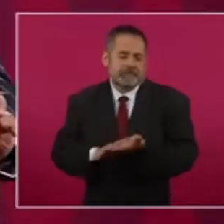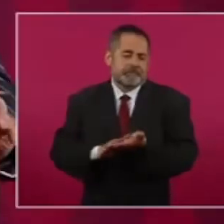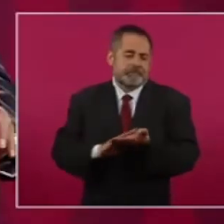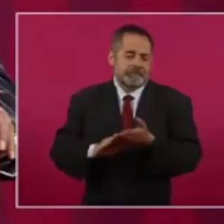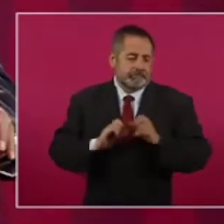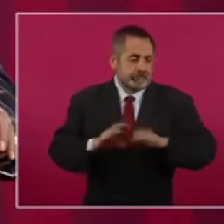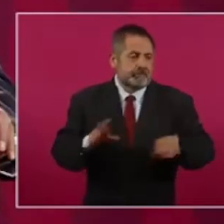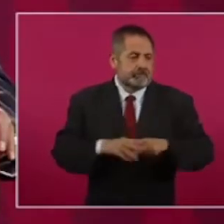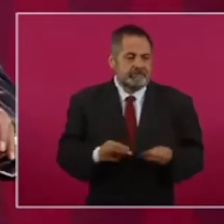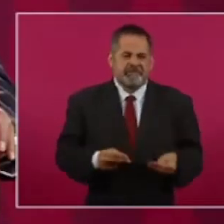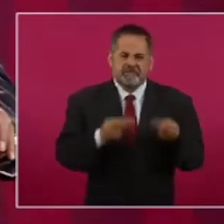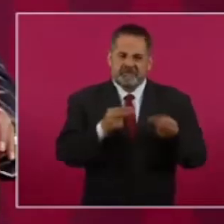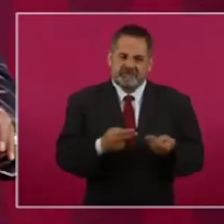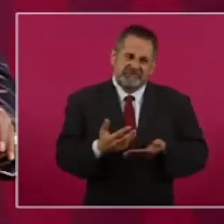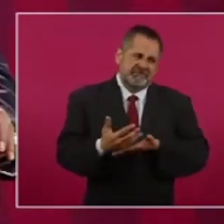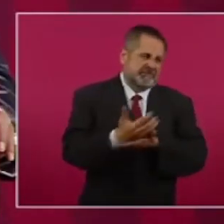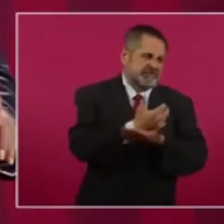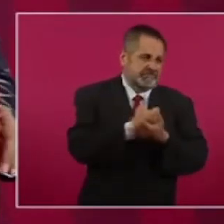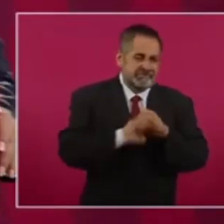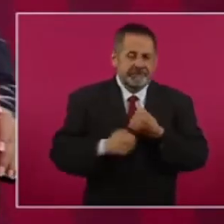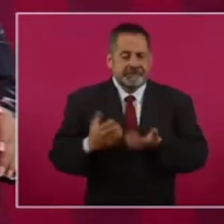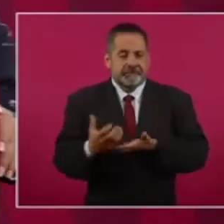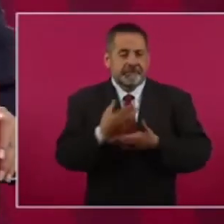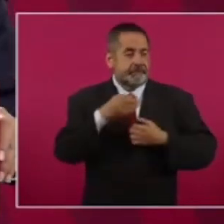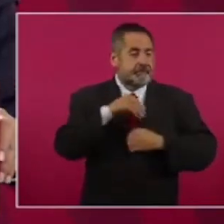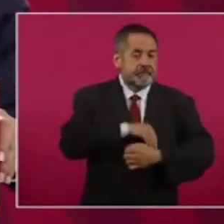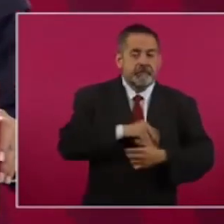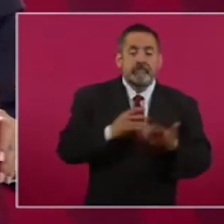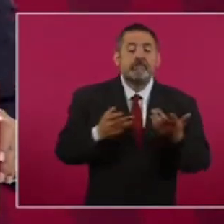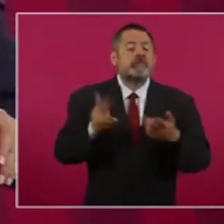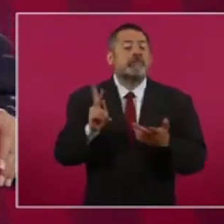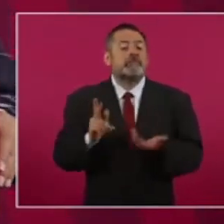grandes negocios, nada más que